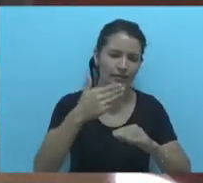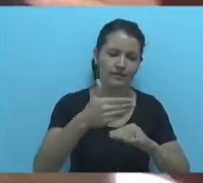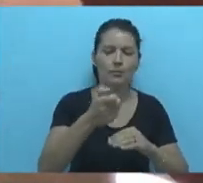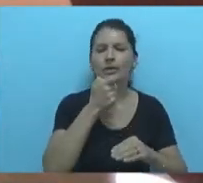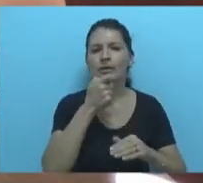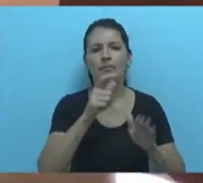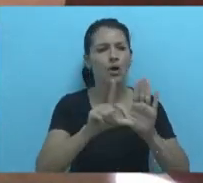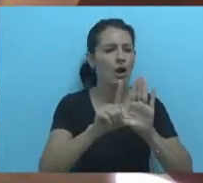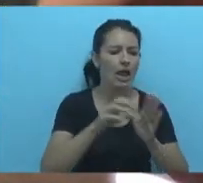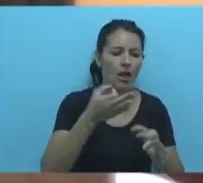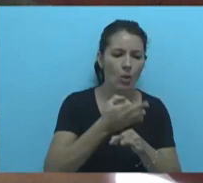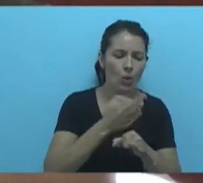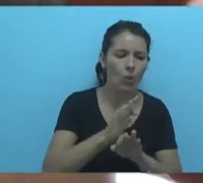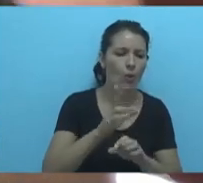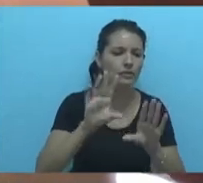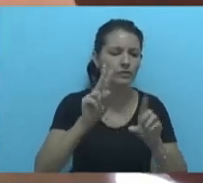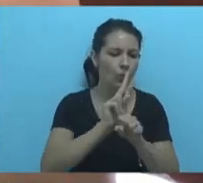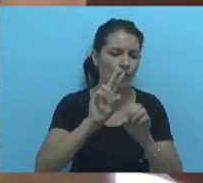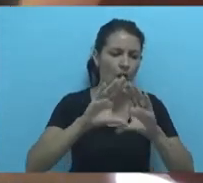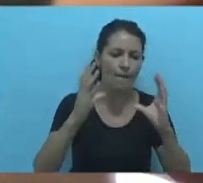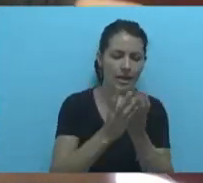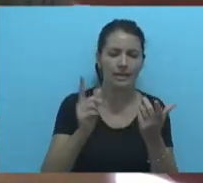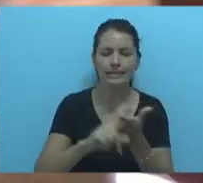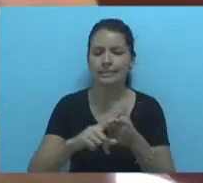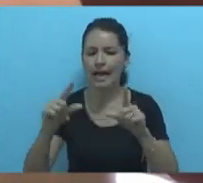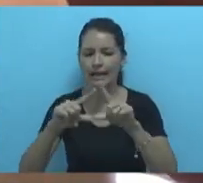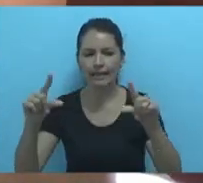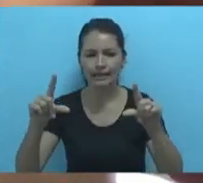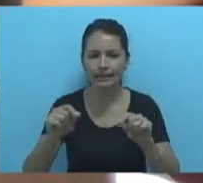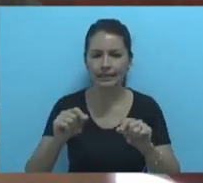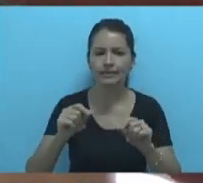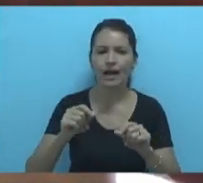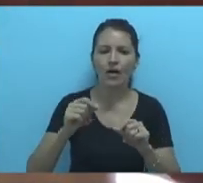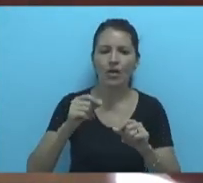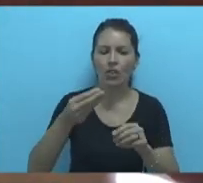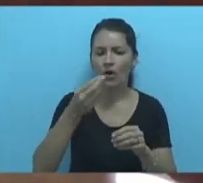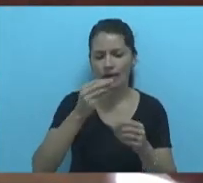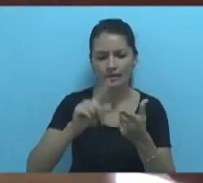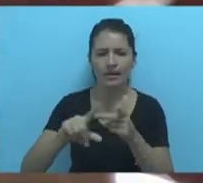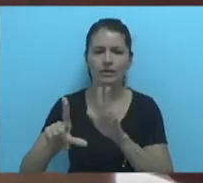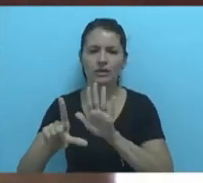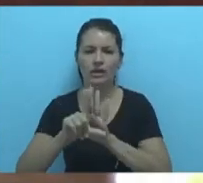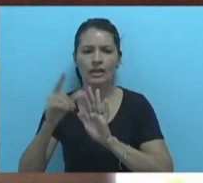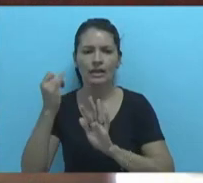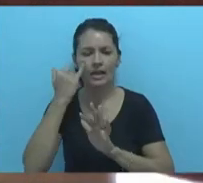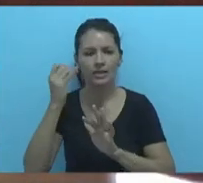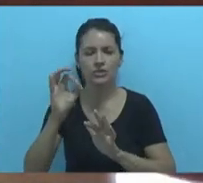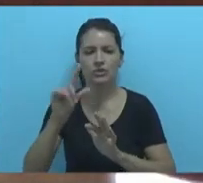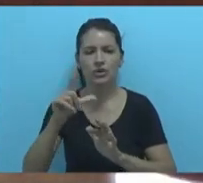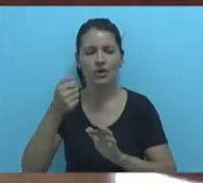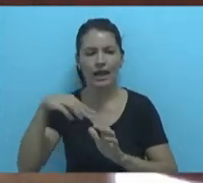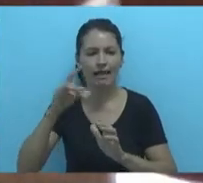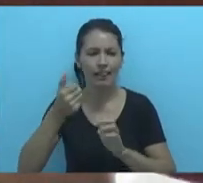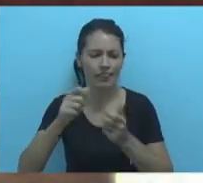de educación ambiental, la ley de etiquetado frontal de alimentos, la ley Yolanda. Son muchísimas las